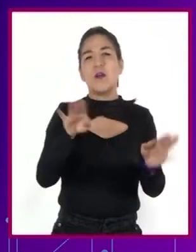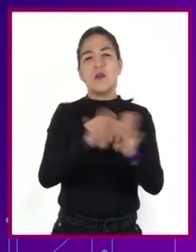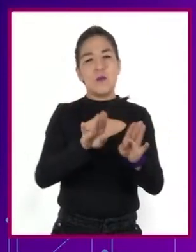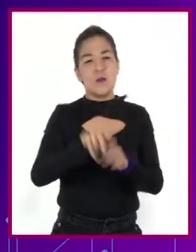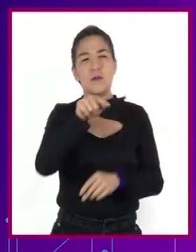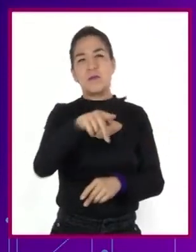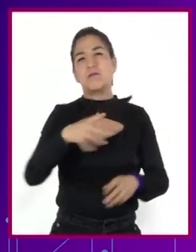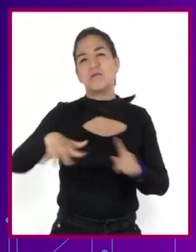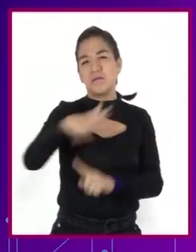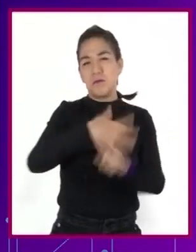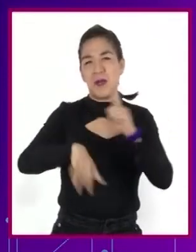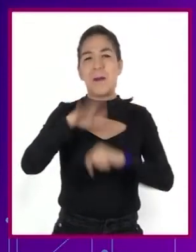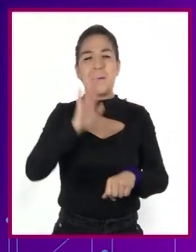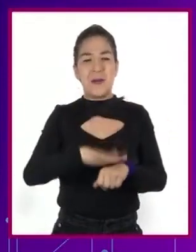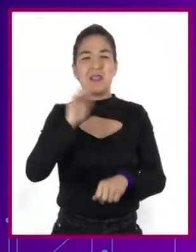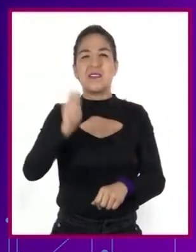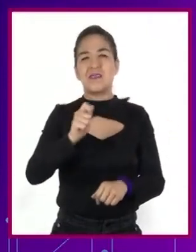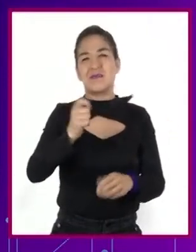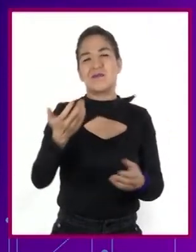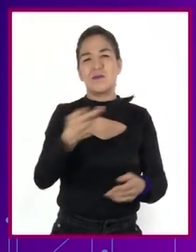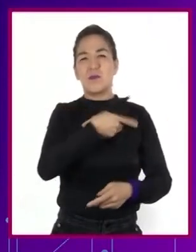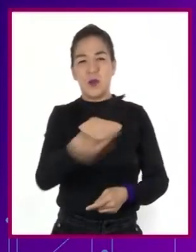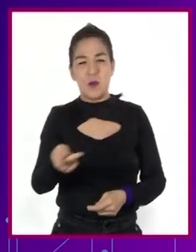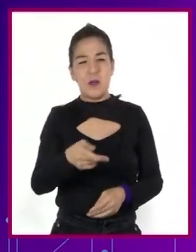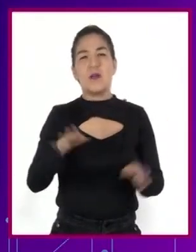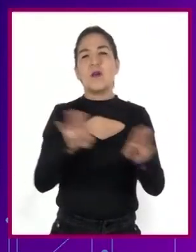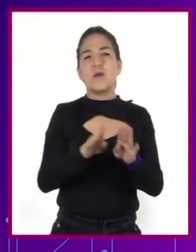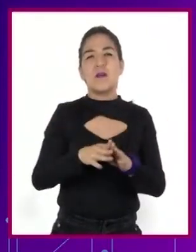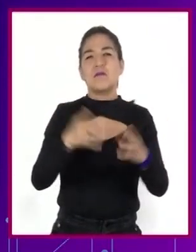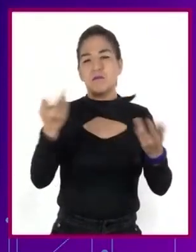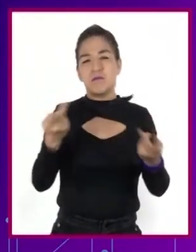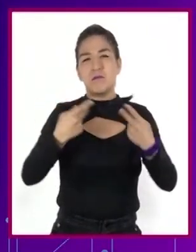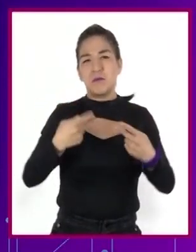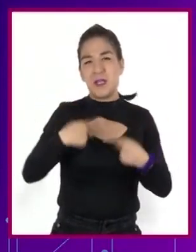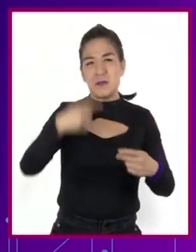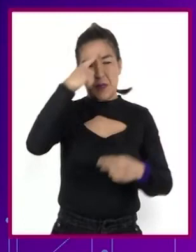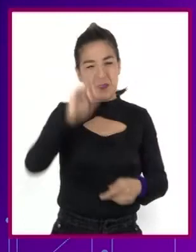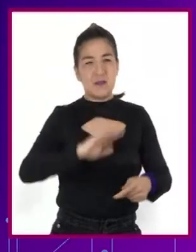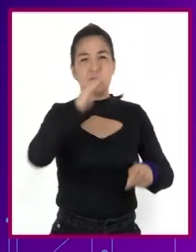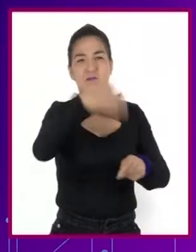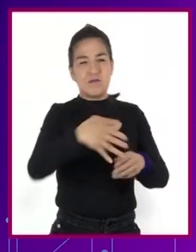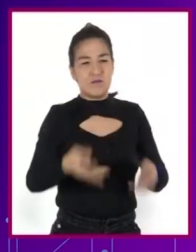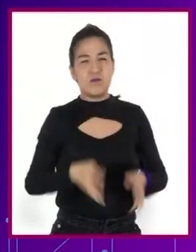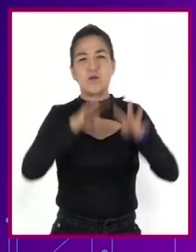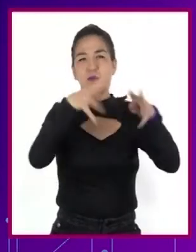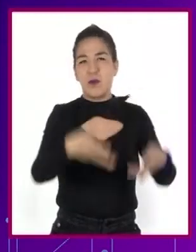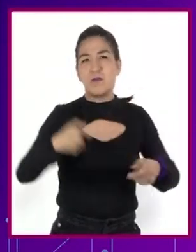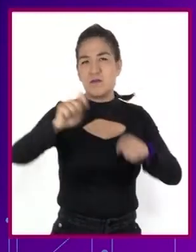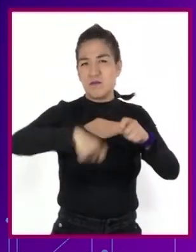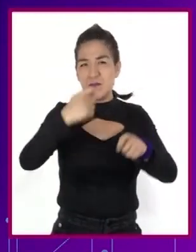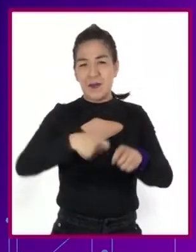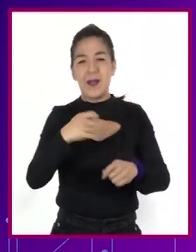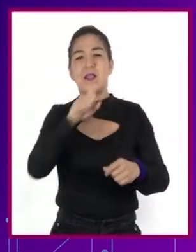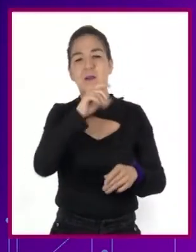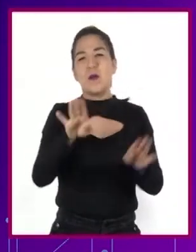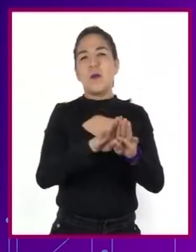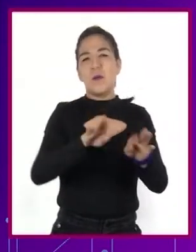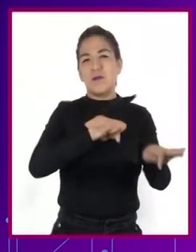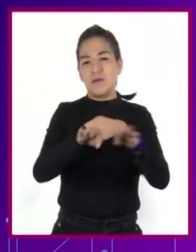poblaciones marginadas, a pequeños productores, gente dedicada a la pesca, habitantes de los bosques y consumidores.